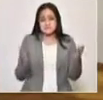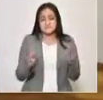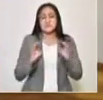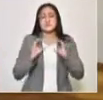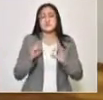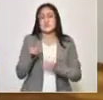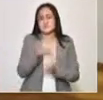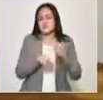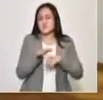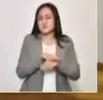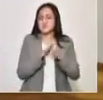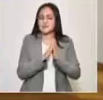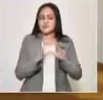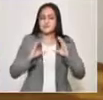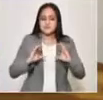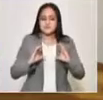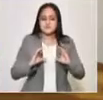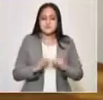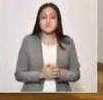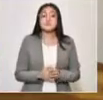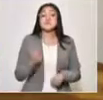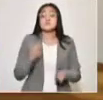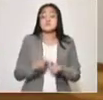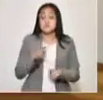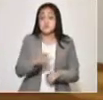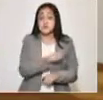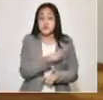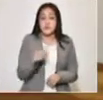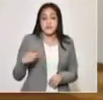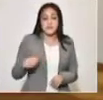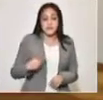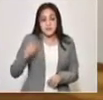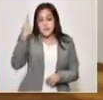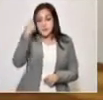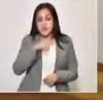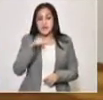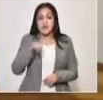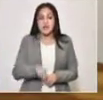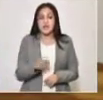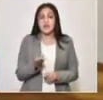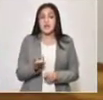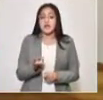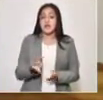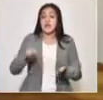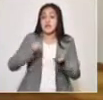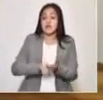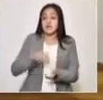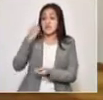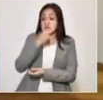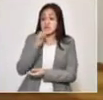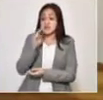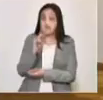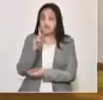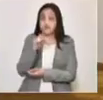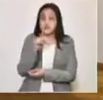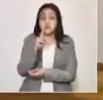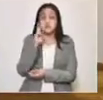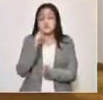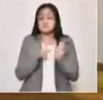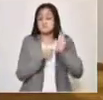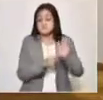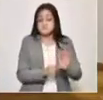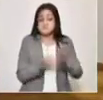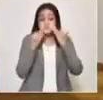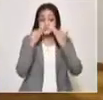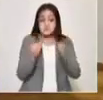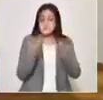Cuidado, que todos contribuyan para que el campus, que ahora sí hay constancia de que